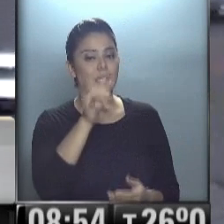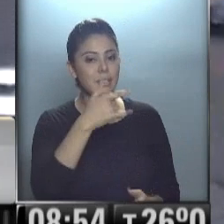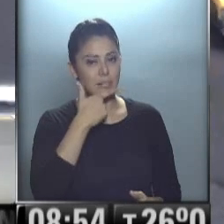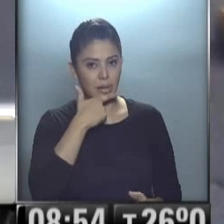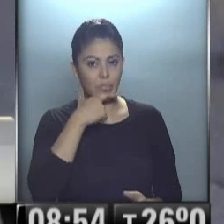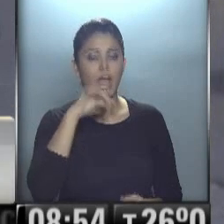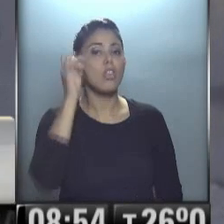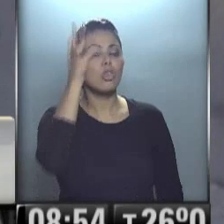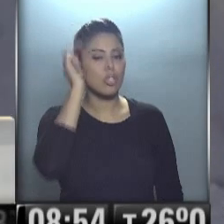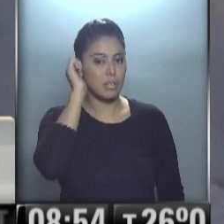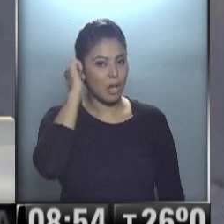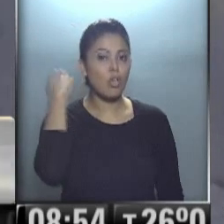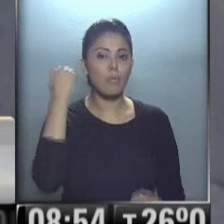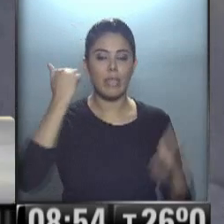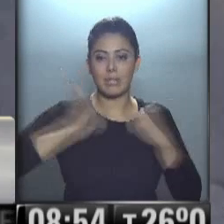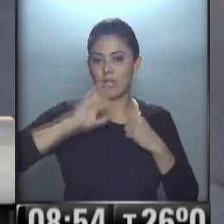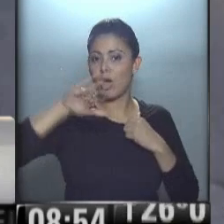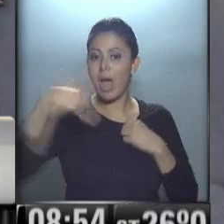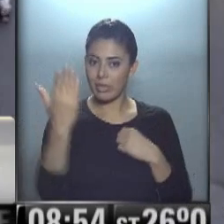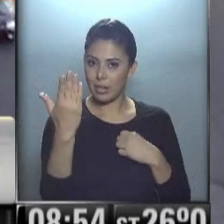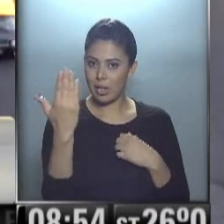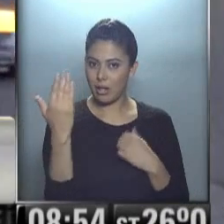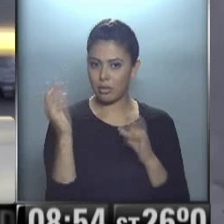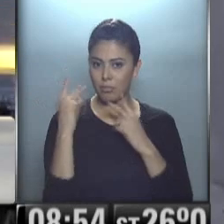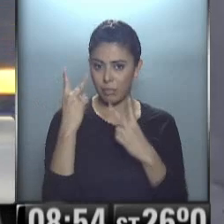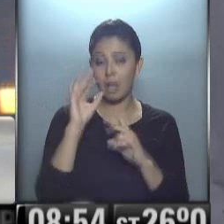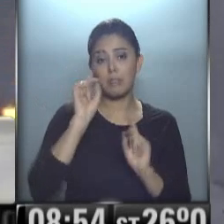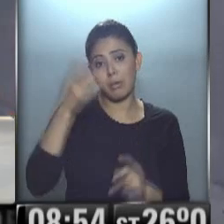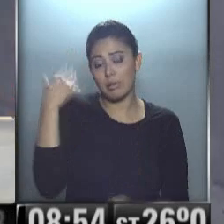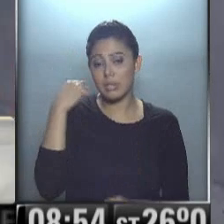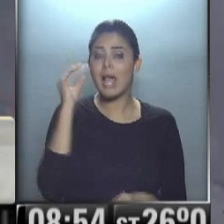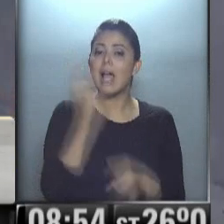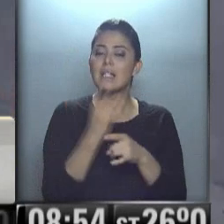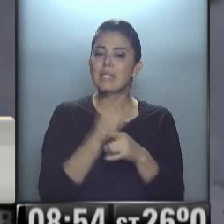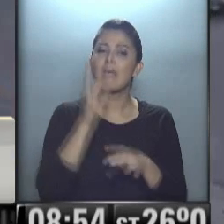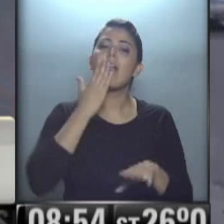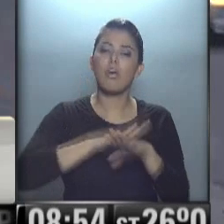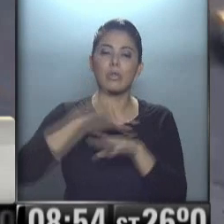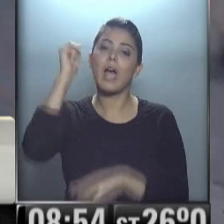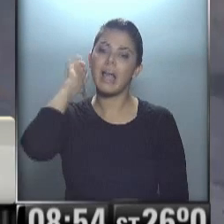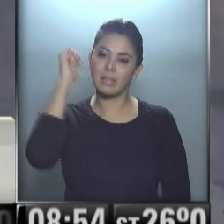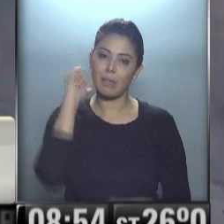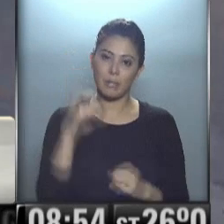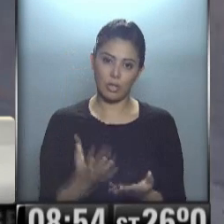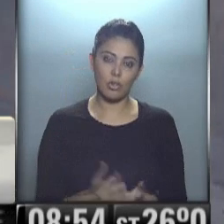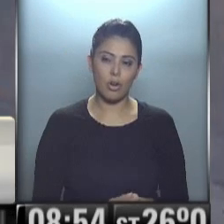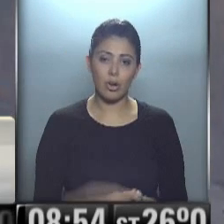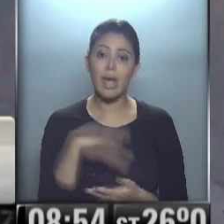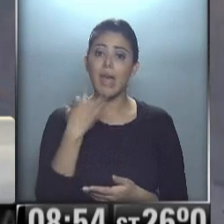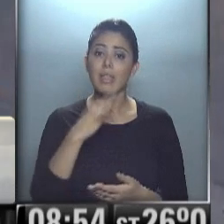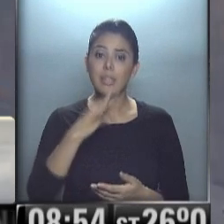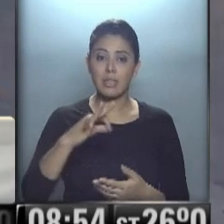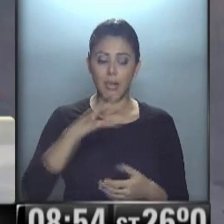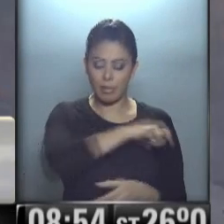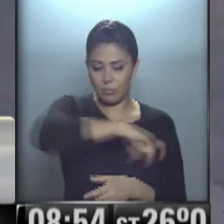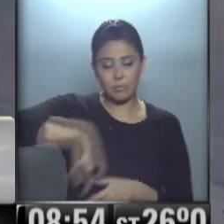partir de los 12 años pueden viajar en el asiento delantero o trasero. Siempre se aconseja que lo hagan en el asiento trasero. Tienen que tener los ganchos de